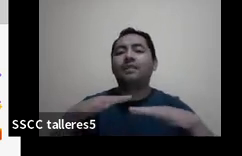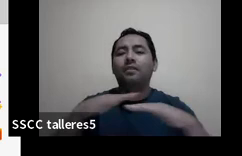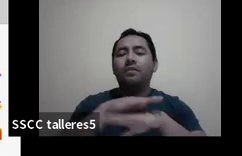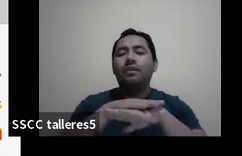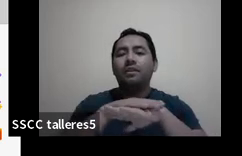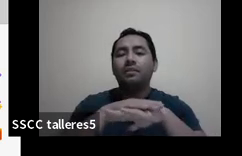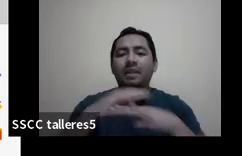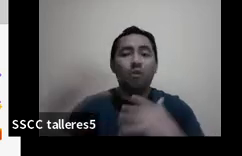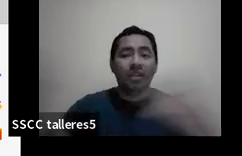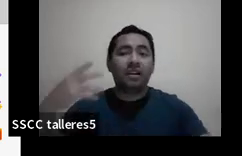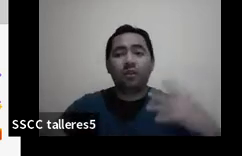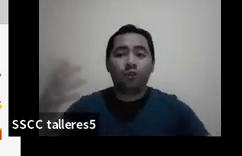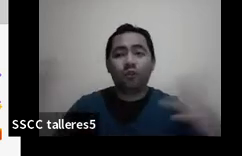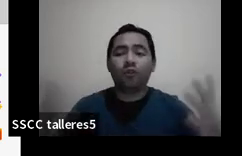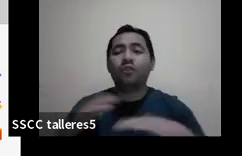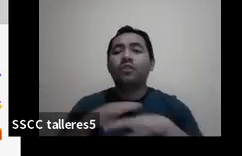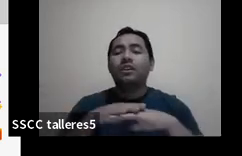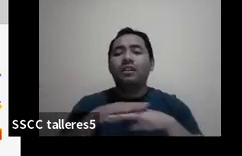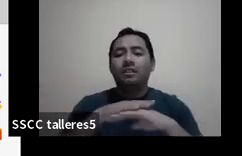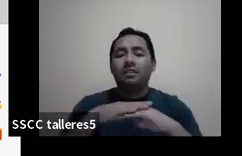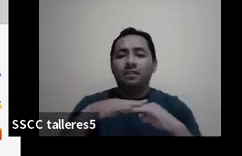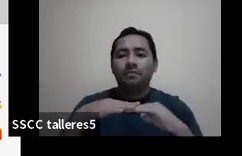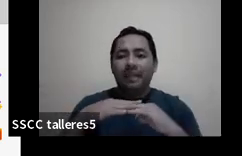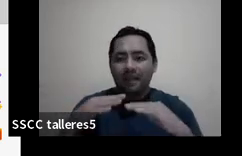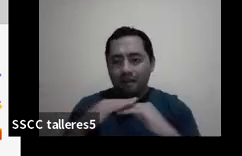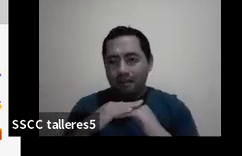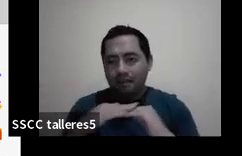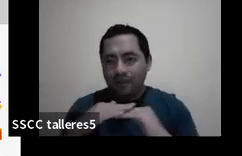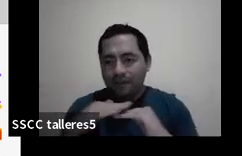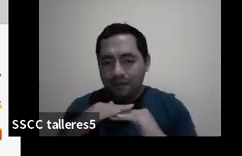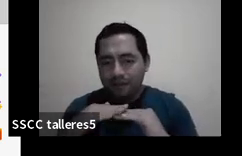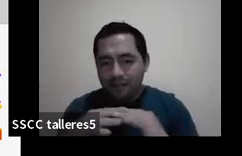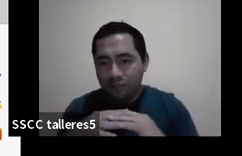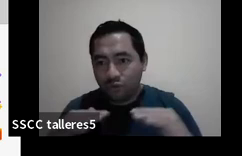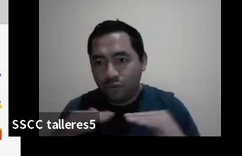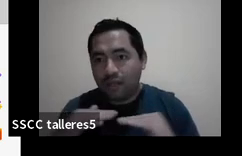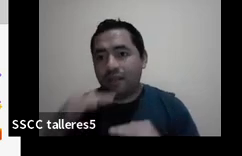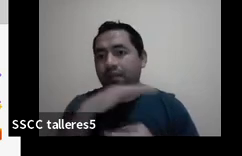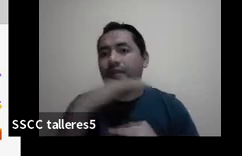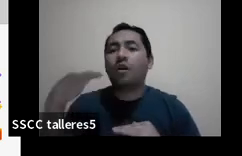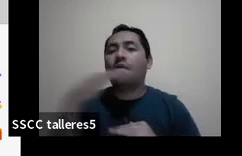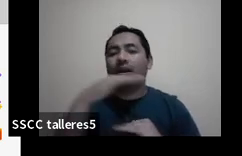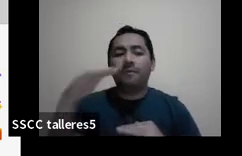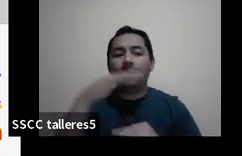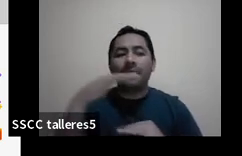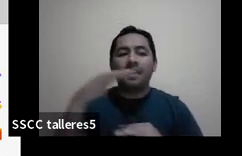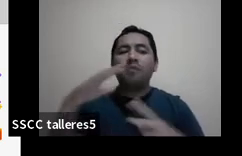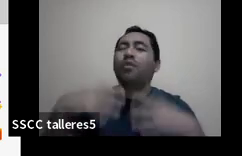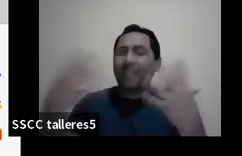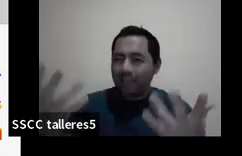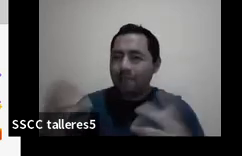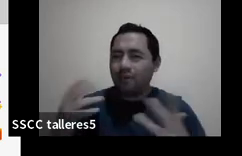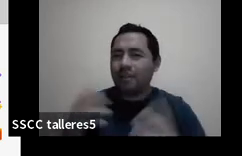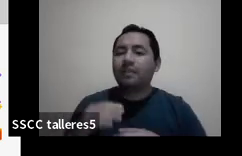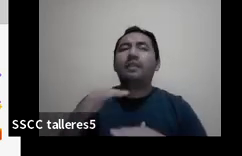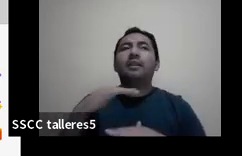deberías saber, ¿no? Para comunicarte con otros sordos, manejar el nivel estructural y el nivel vocabulario.